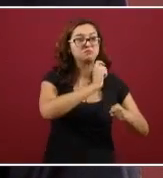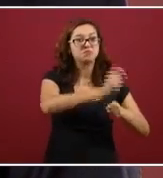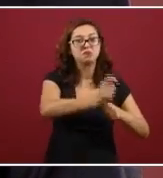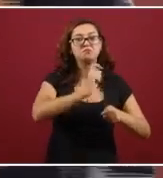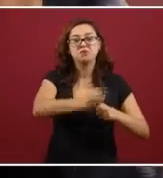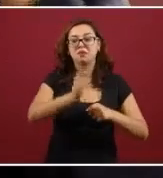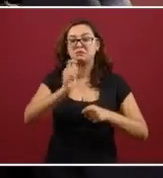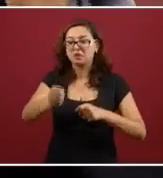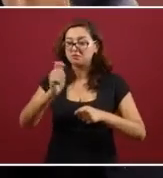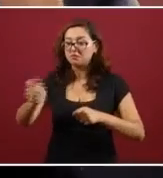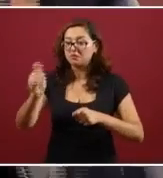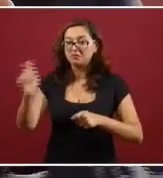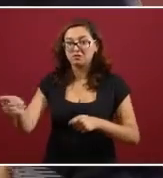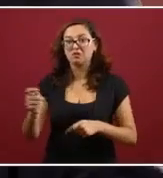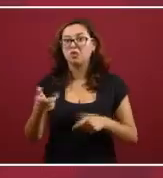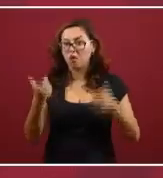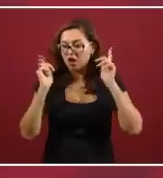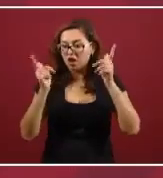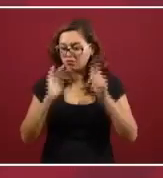para que